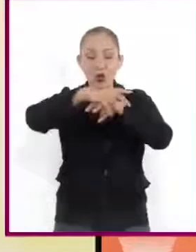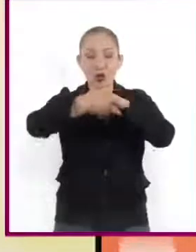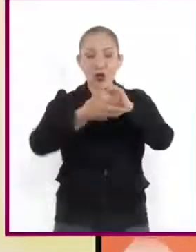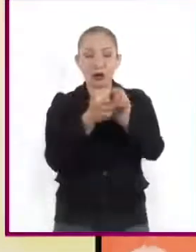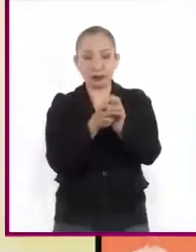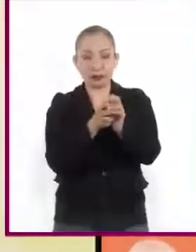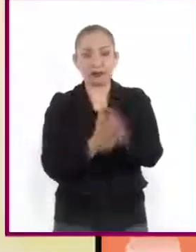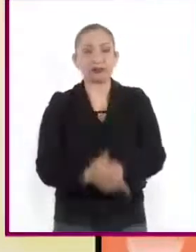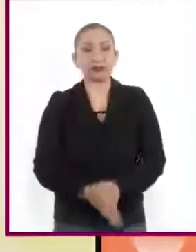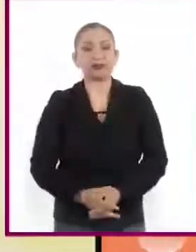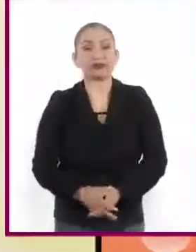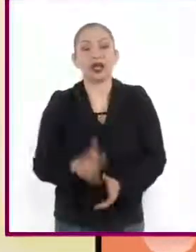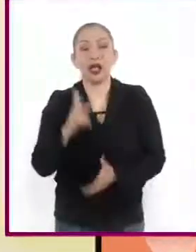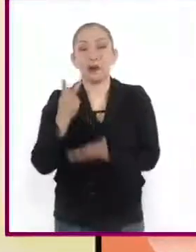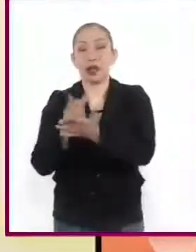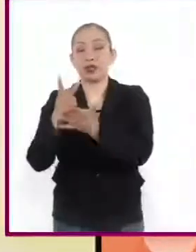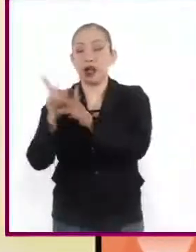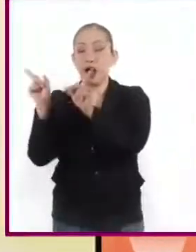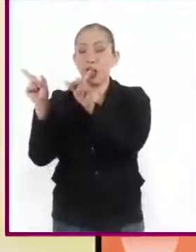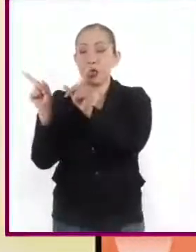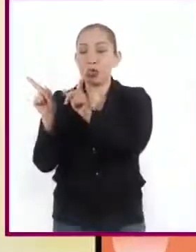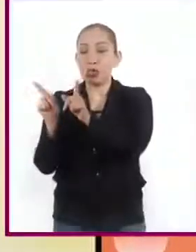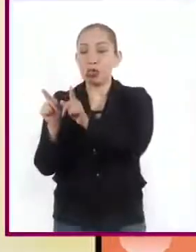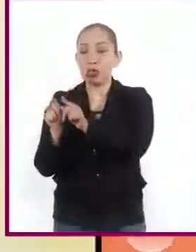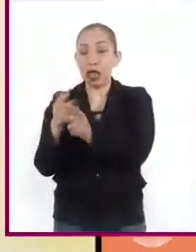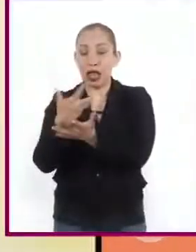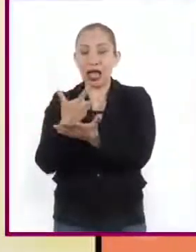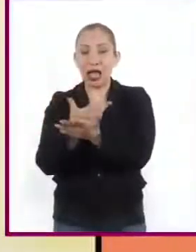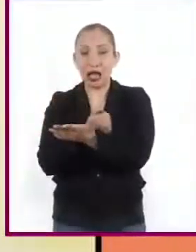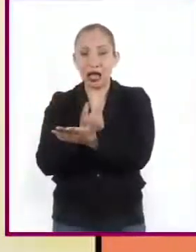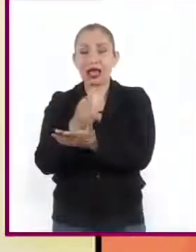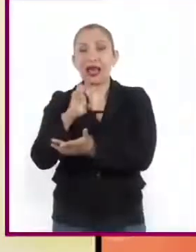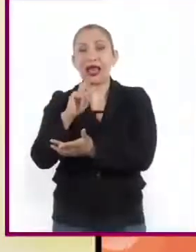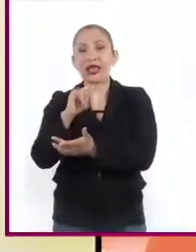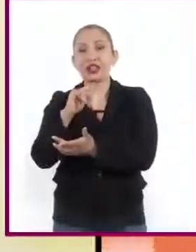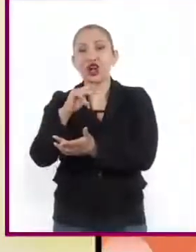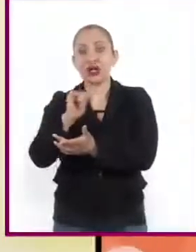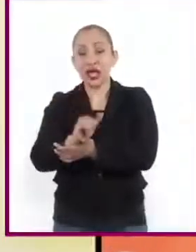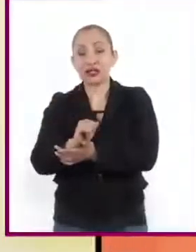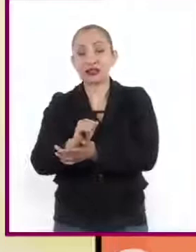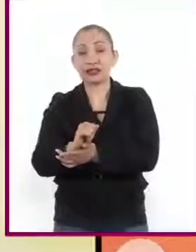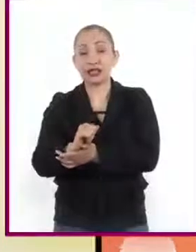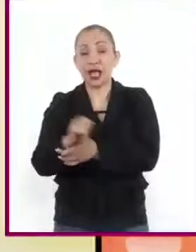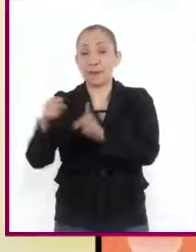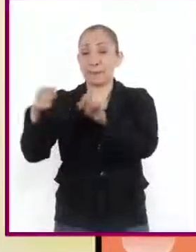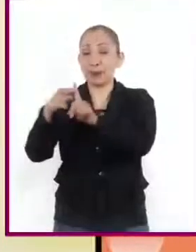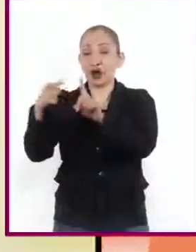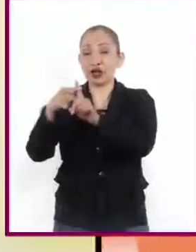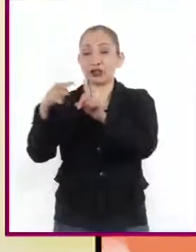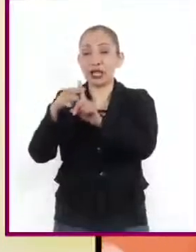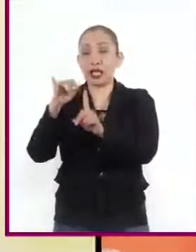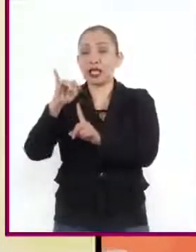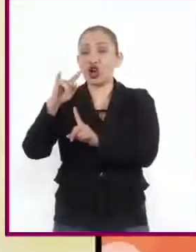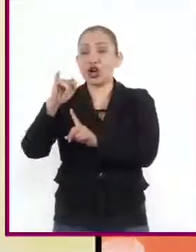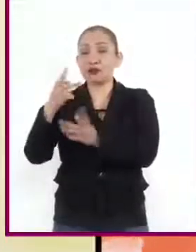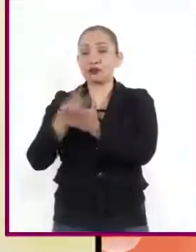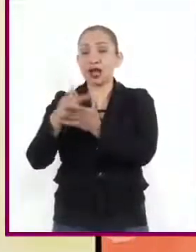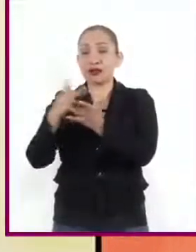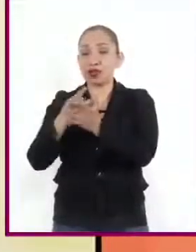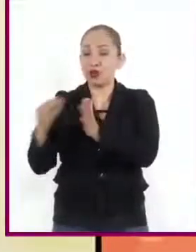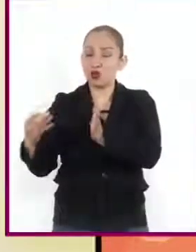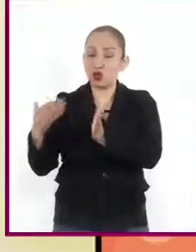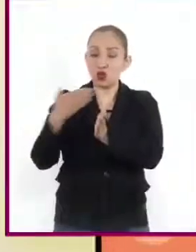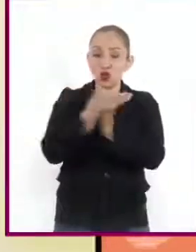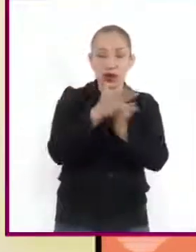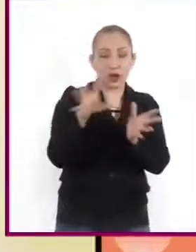objeto. La plata se reduce porque gana electrones. En el polo positivo se forman iones de plata que migran hacia